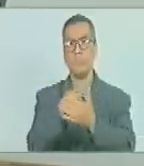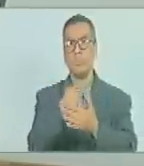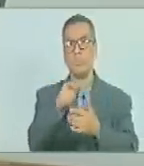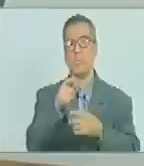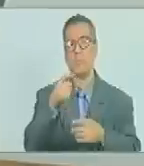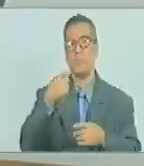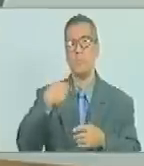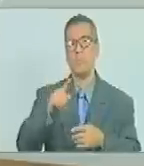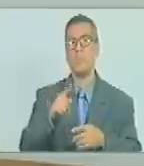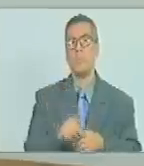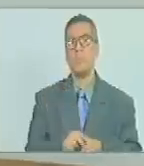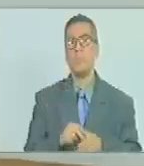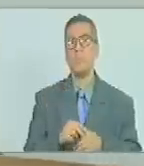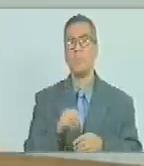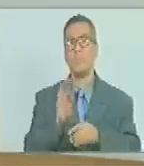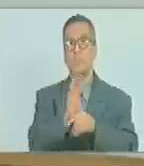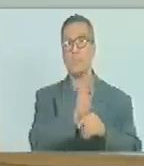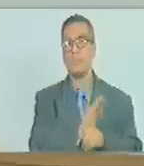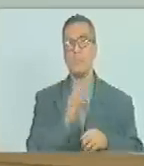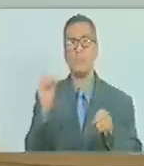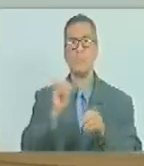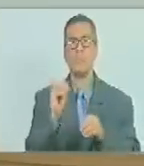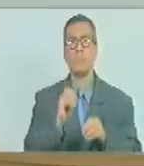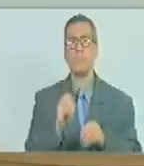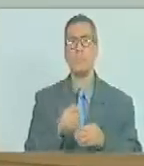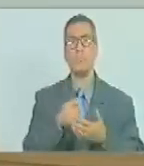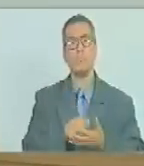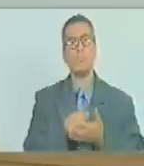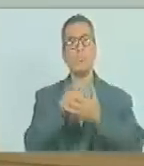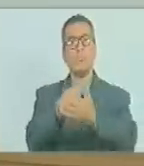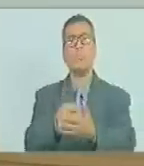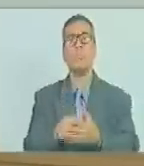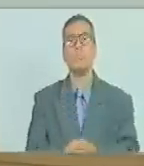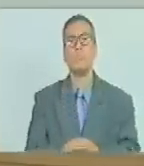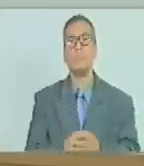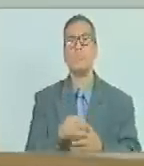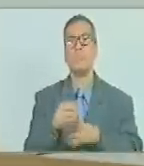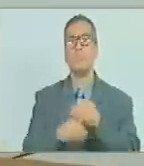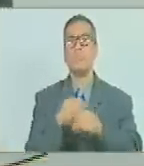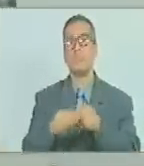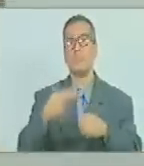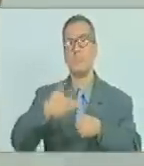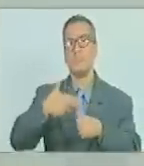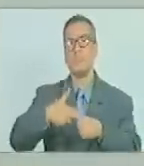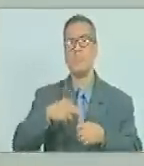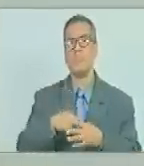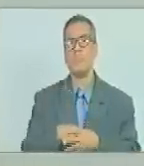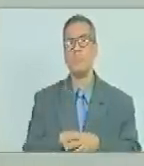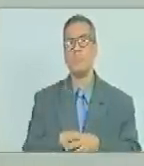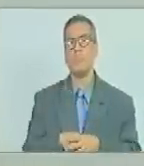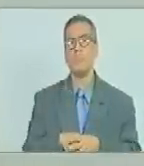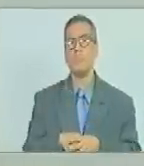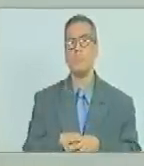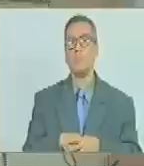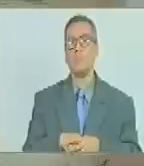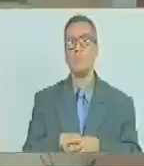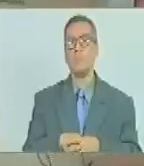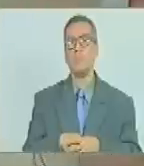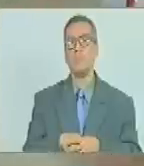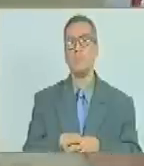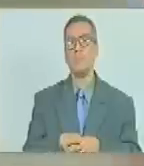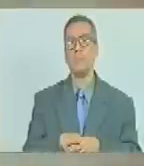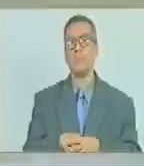será asegurado o entregado en forma de barriles de petróleo.